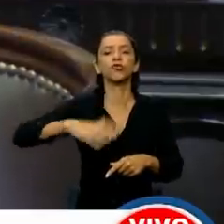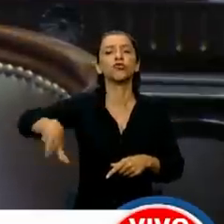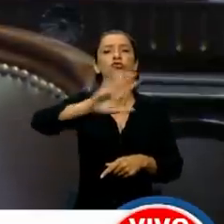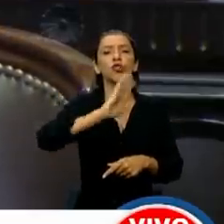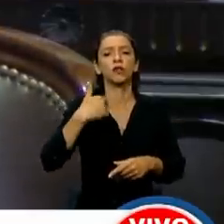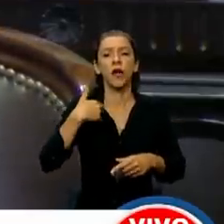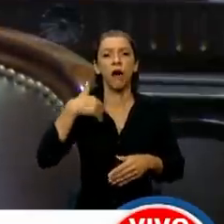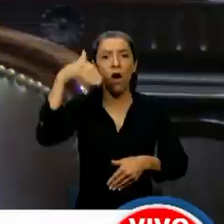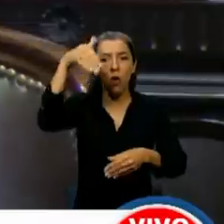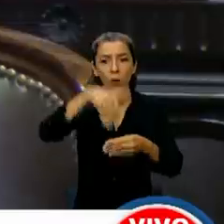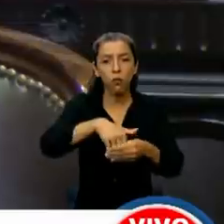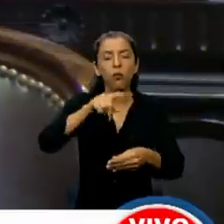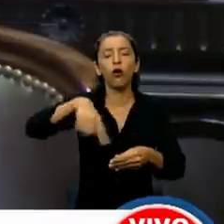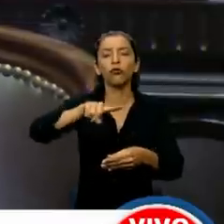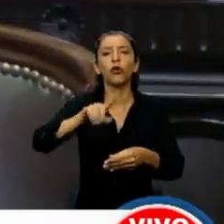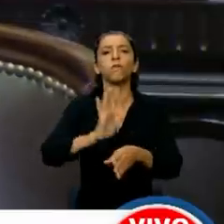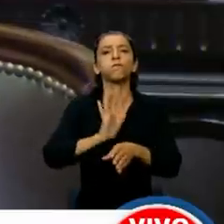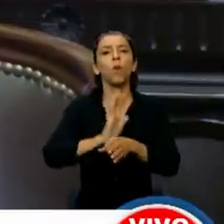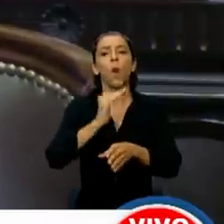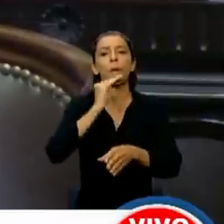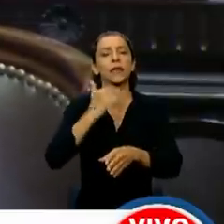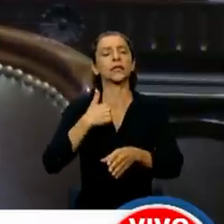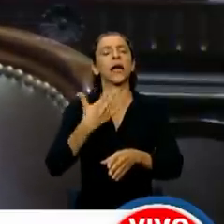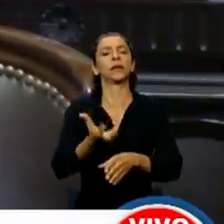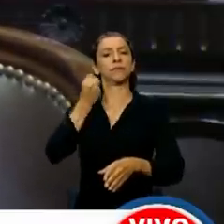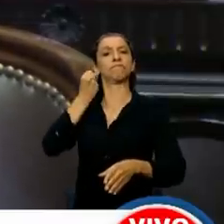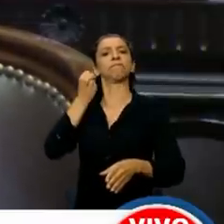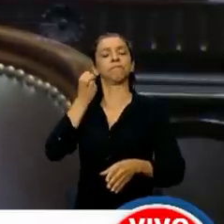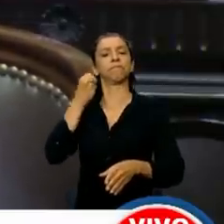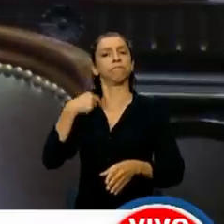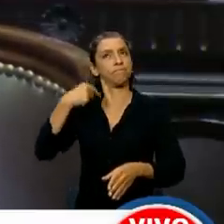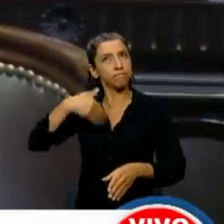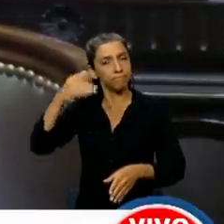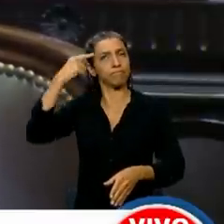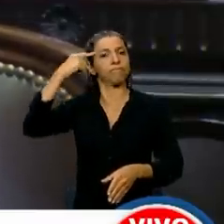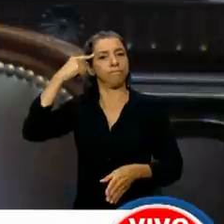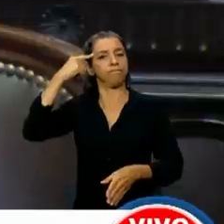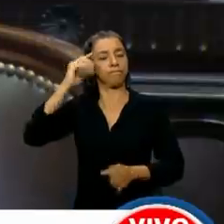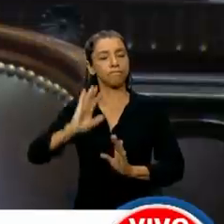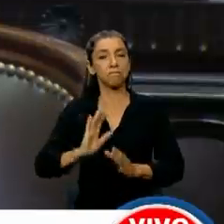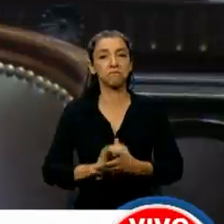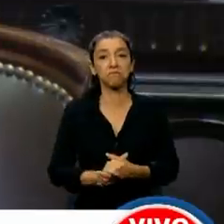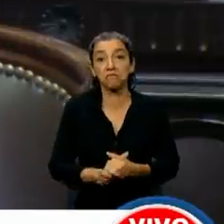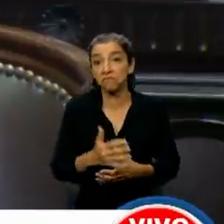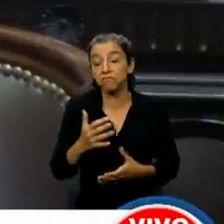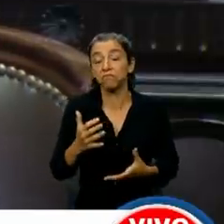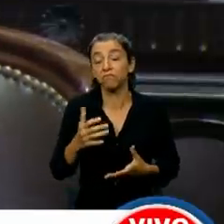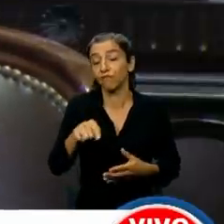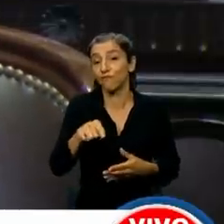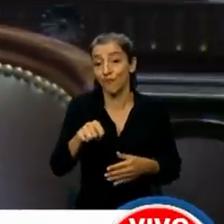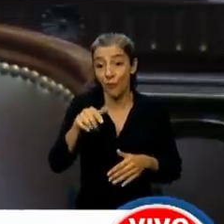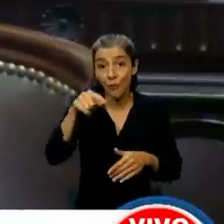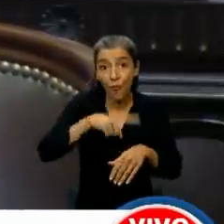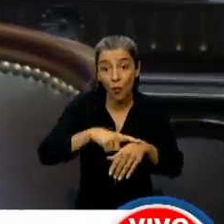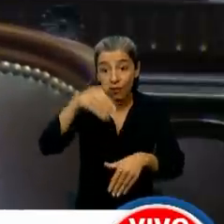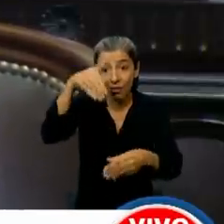en las urnas y que iba a tomar en cuenta ese mensaje donde quedó claro que una gran mayoría de los argentinos estaba